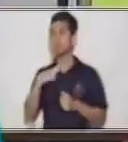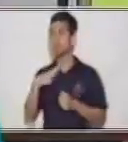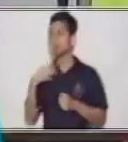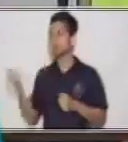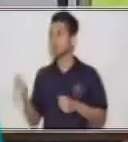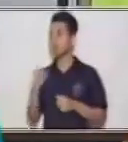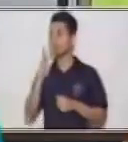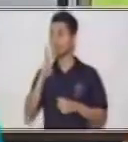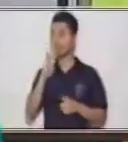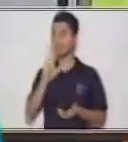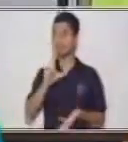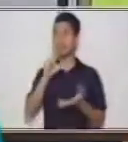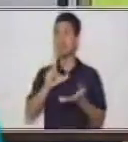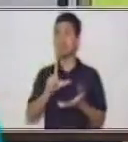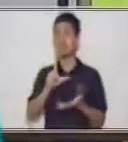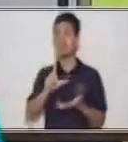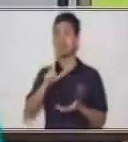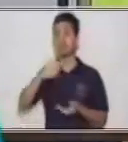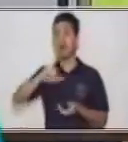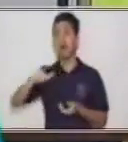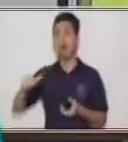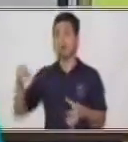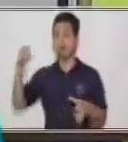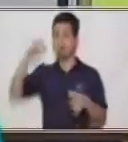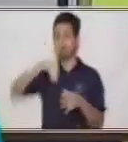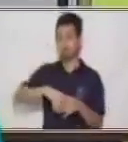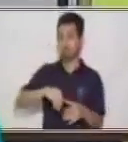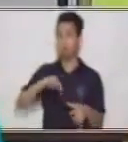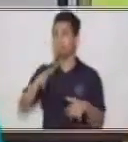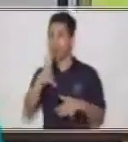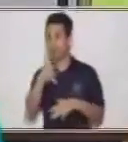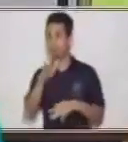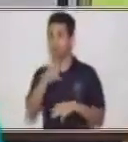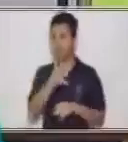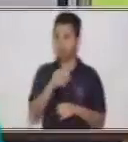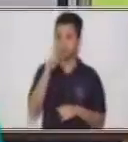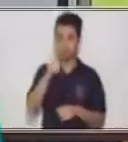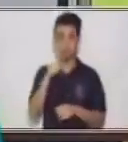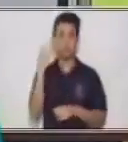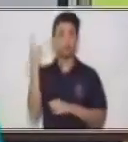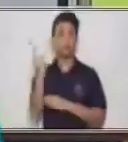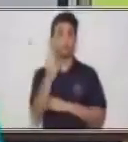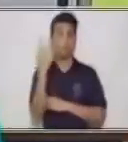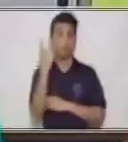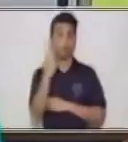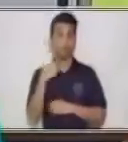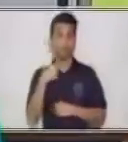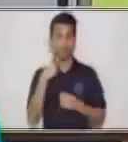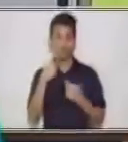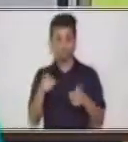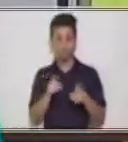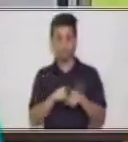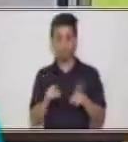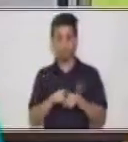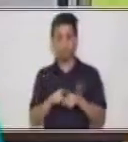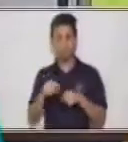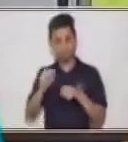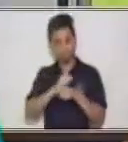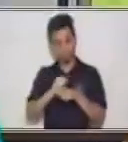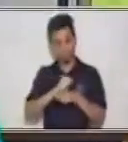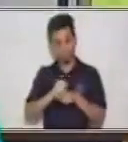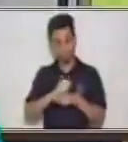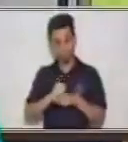3 litros de agua dentro de nuestra pecera. Es muy importante que nosotros, como les he dicho en otras clases,